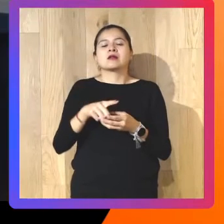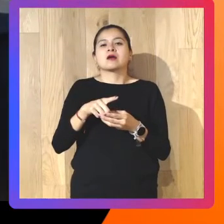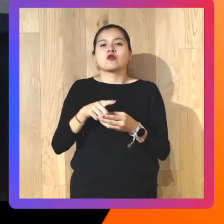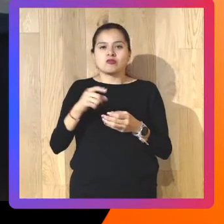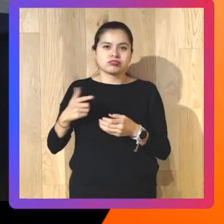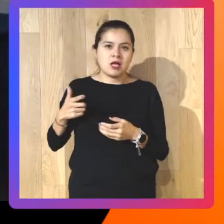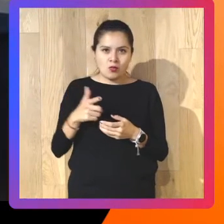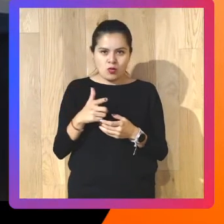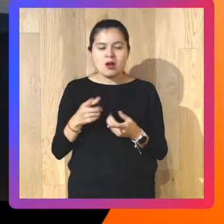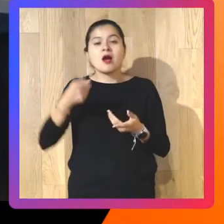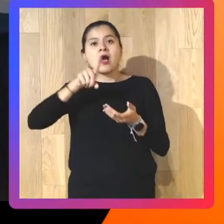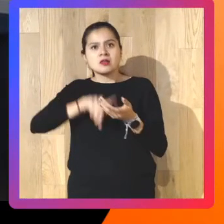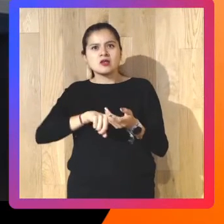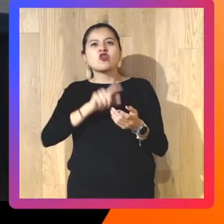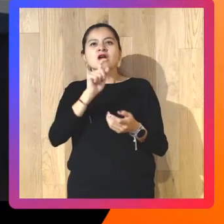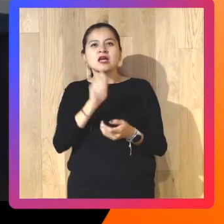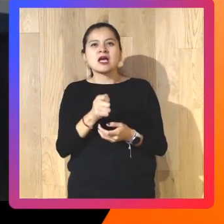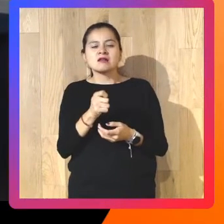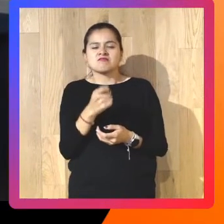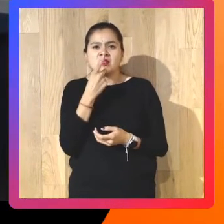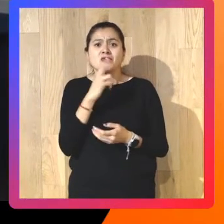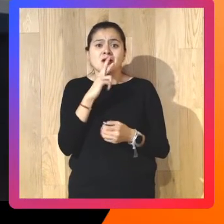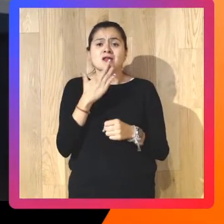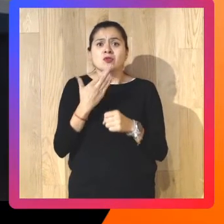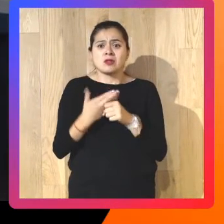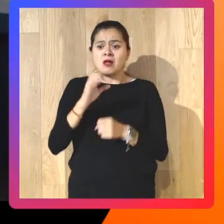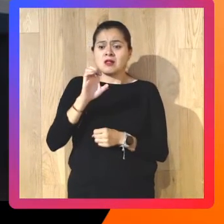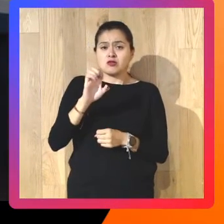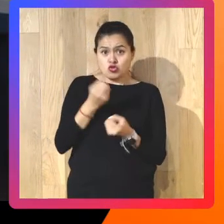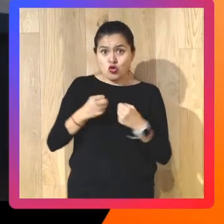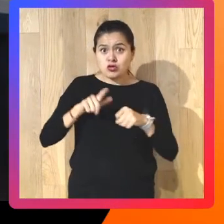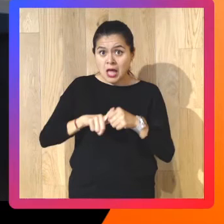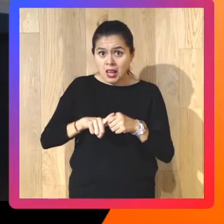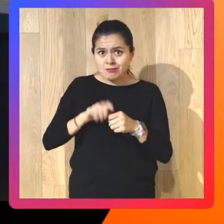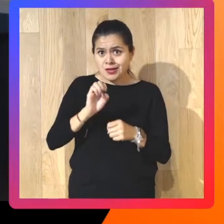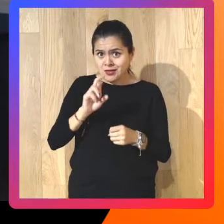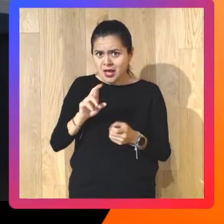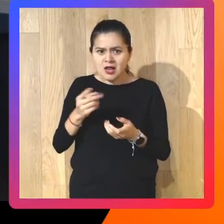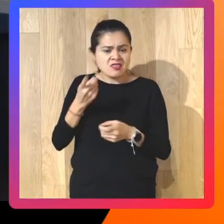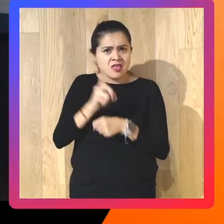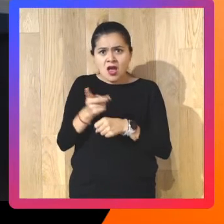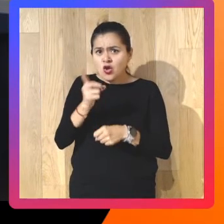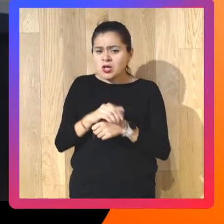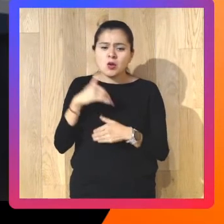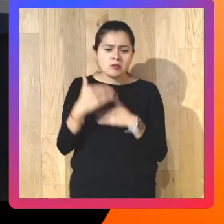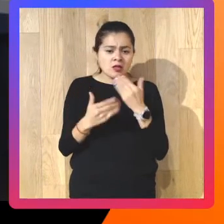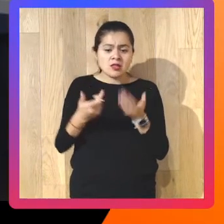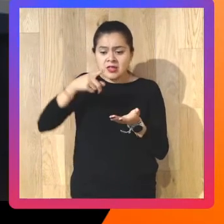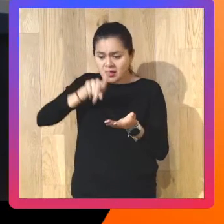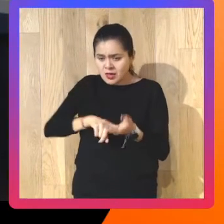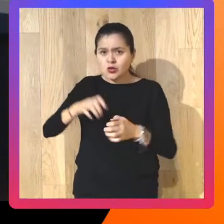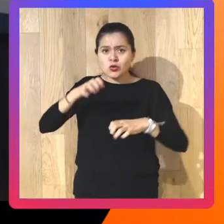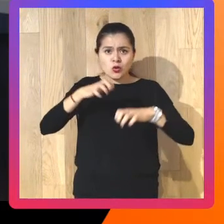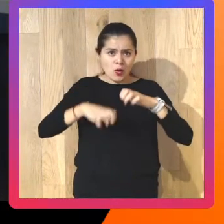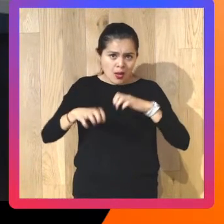les comparto esto para decirles que la responsabilidad social se vive todos los días, desde tu emprendimiento, desde